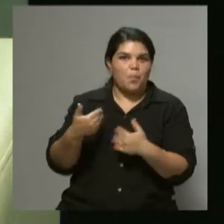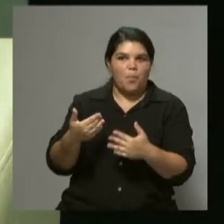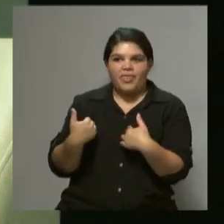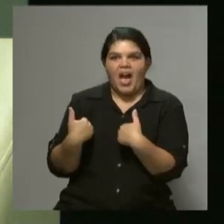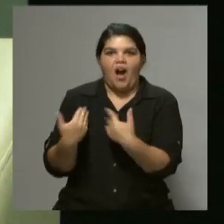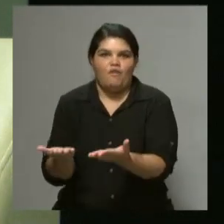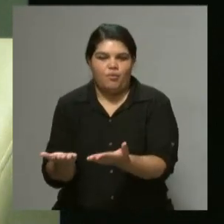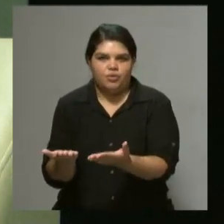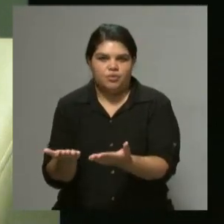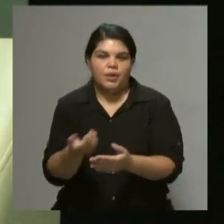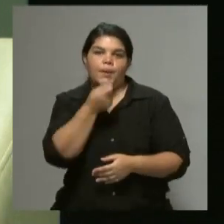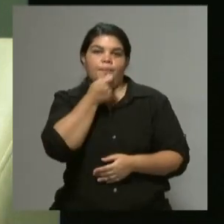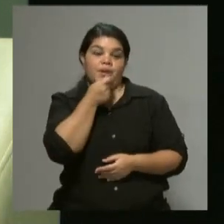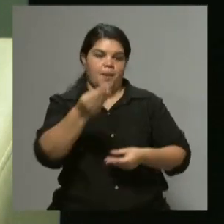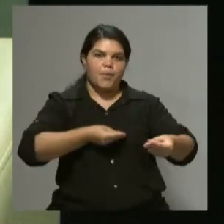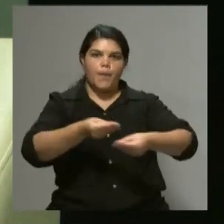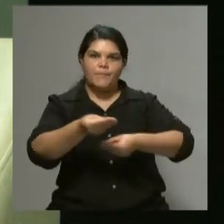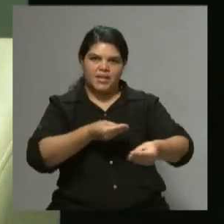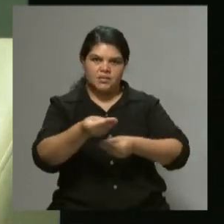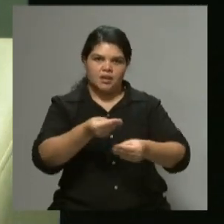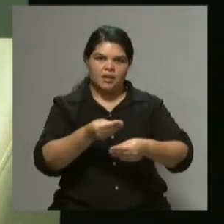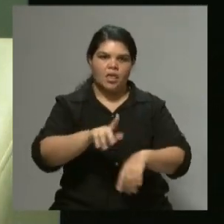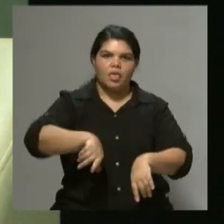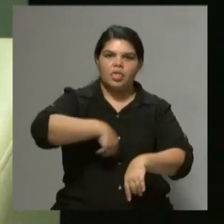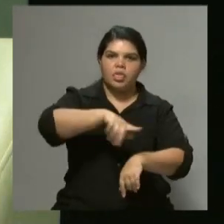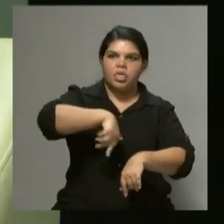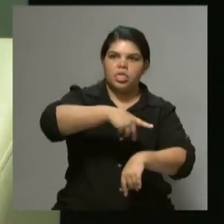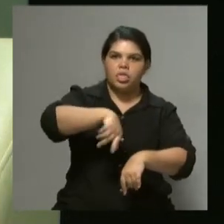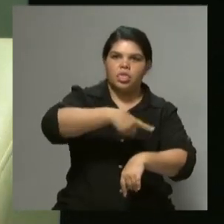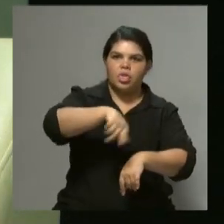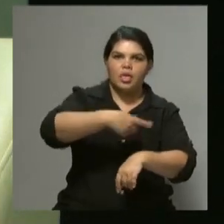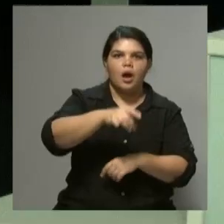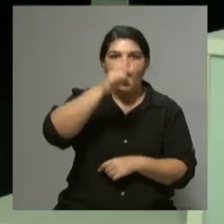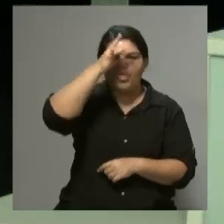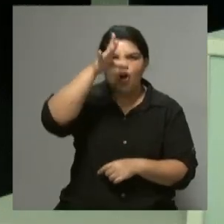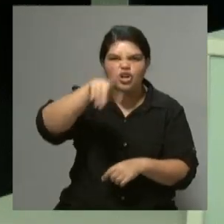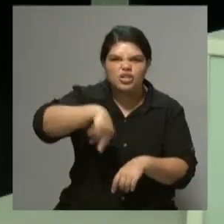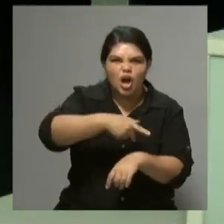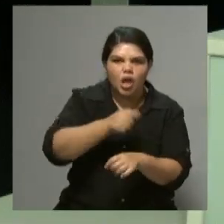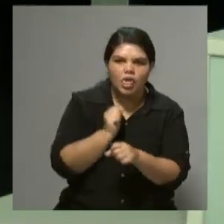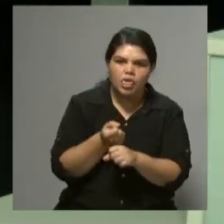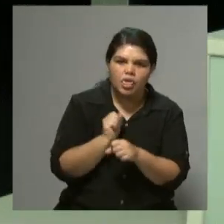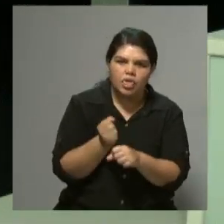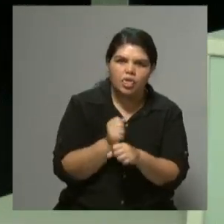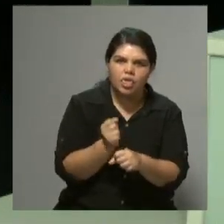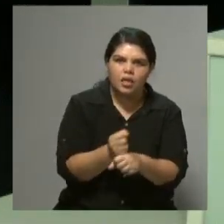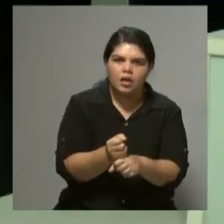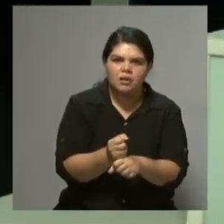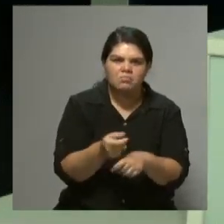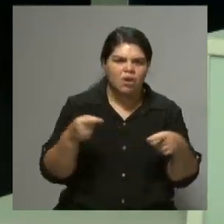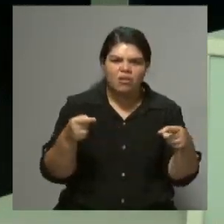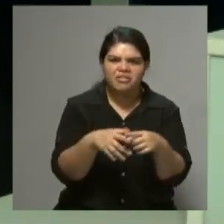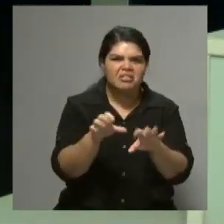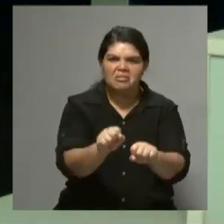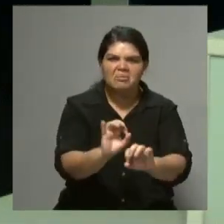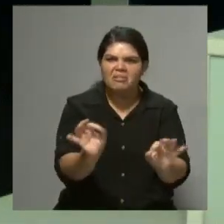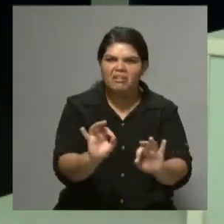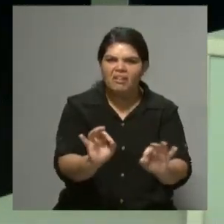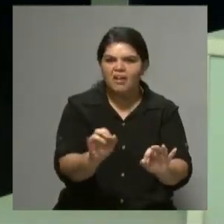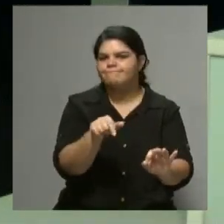sentada trabajando si no cumplió su objetivo. Claro, la pandemia de alguna manera te mostró eso. Digo, ¿cuántas empresas entendieron